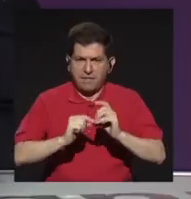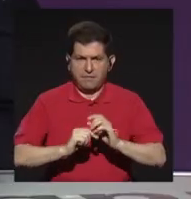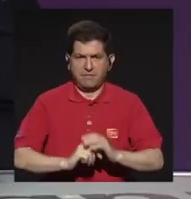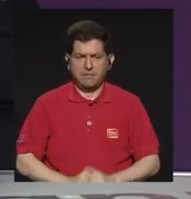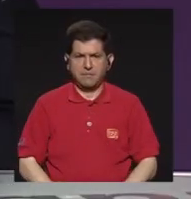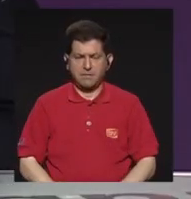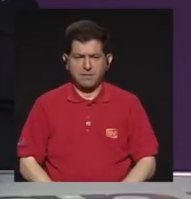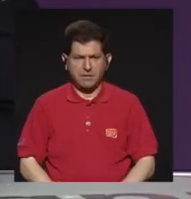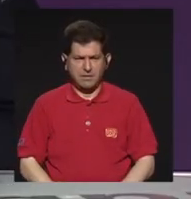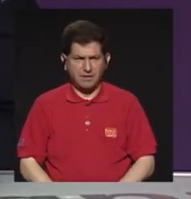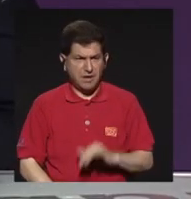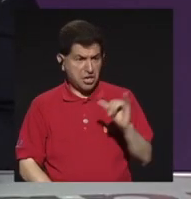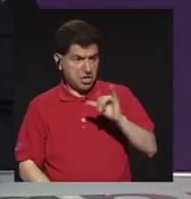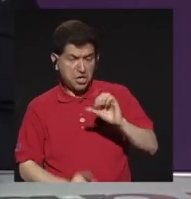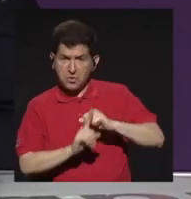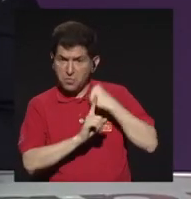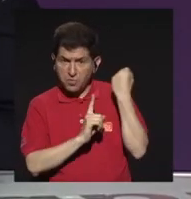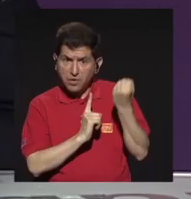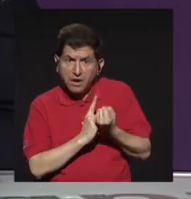puedo permitir